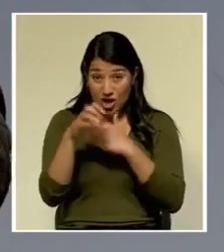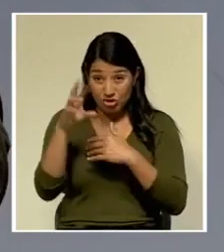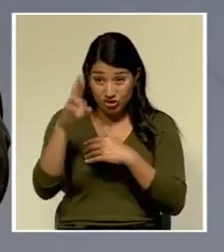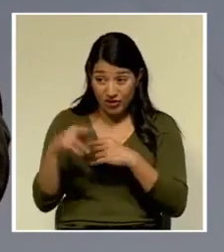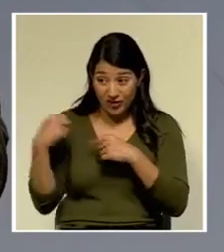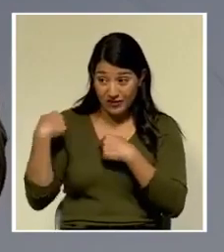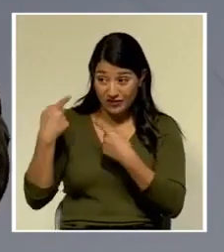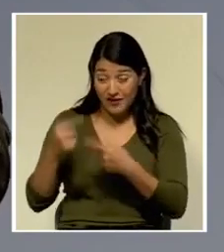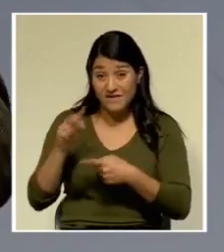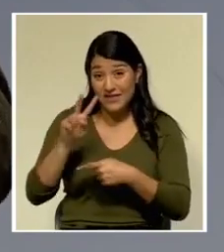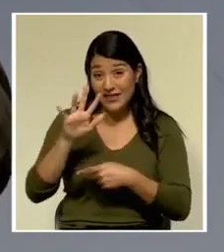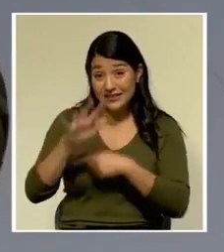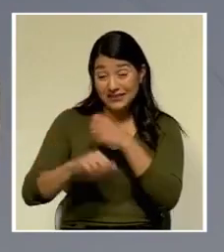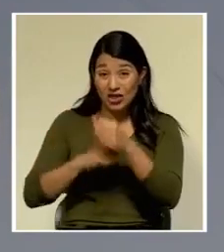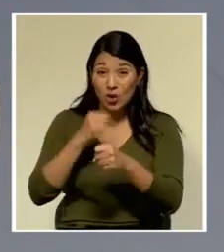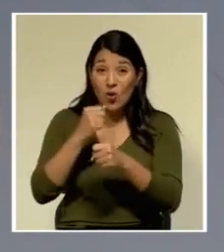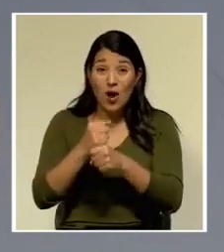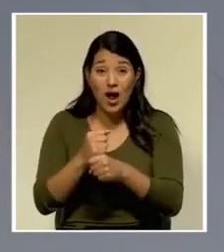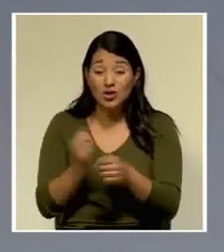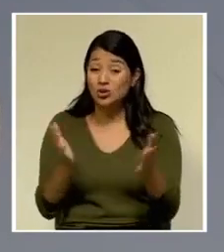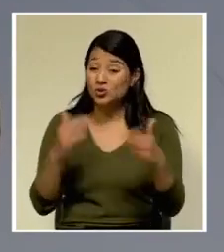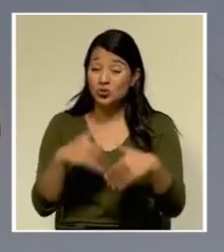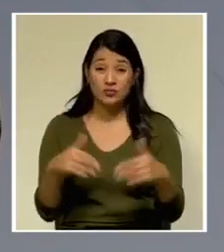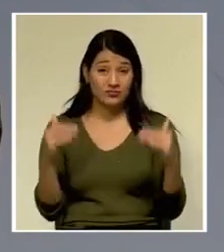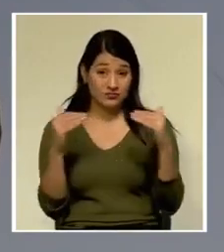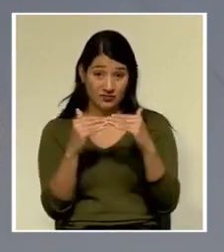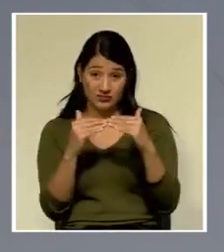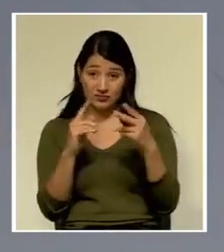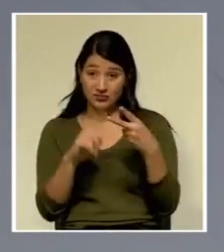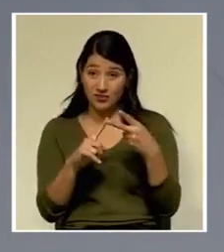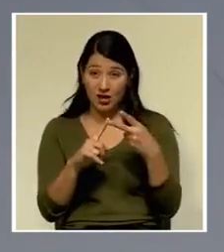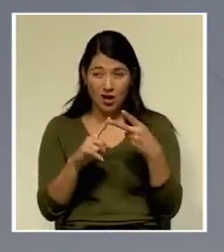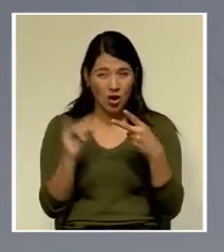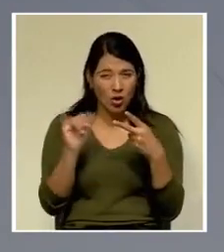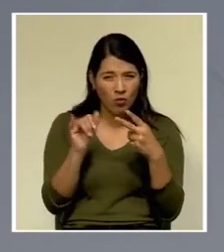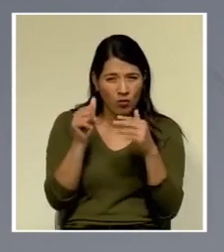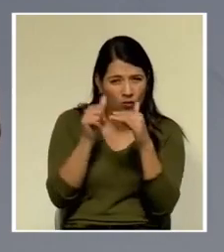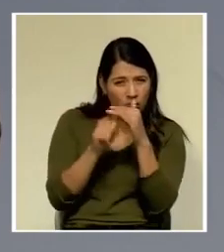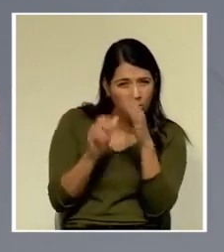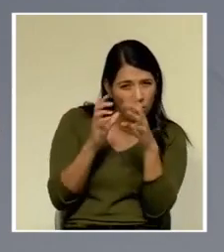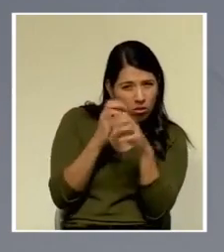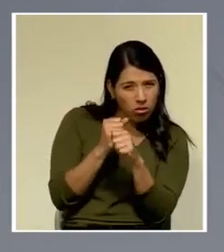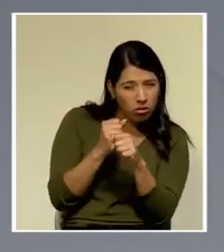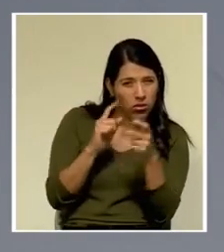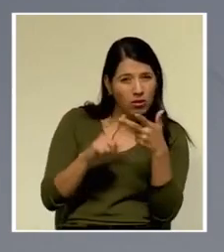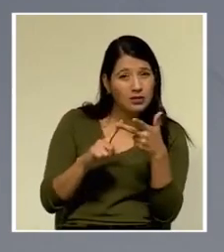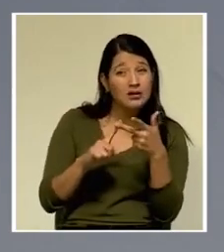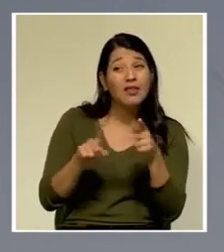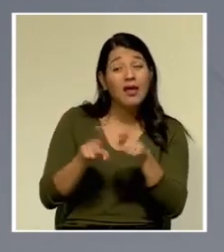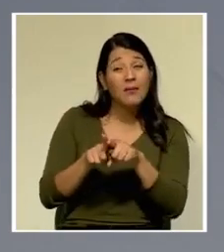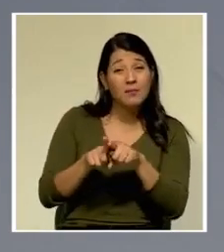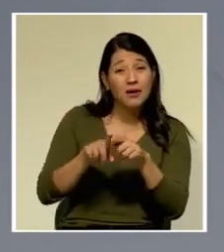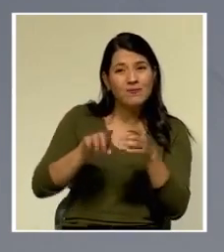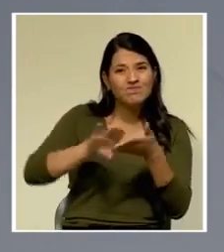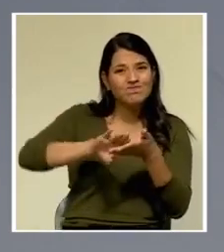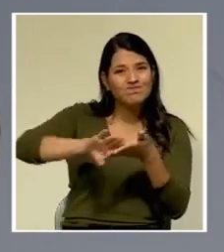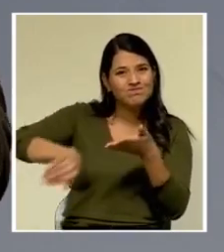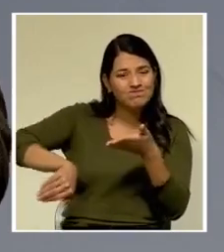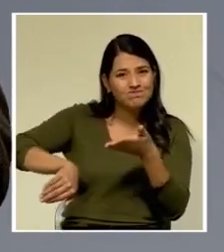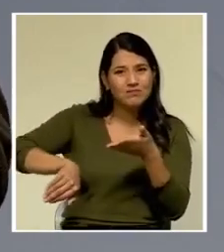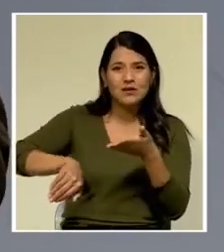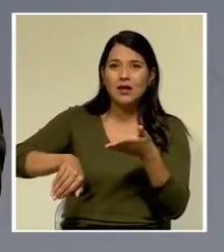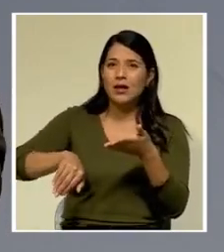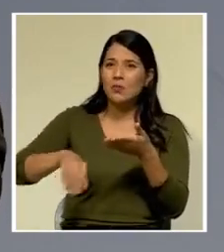años peca de inequitativo, opaco, excluyente y que compromete